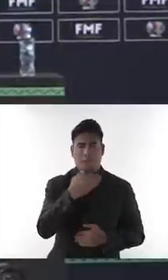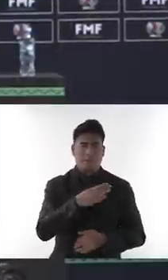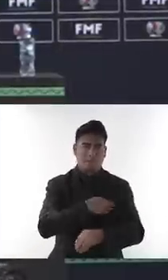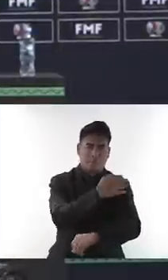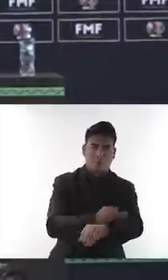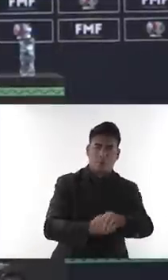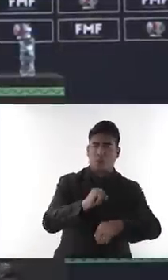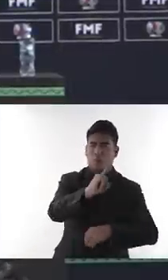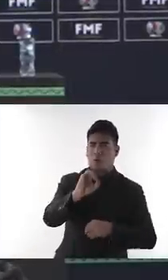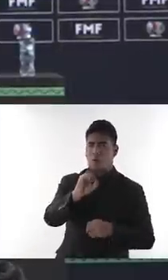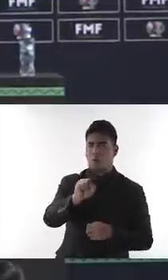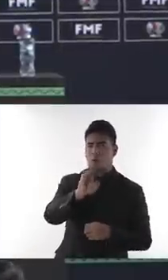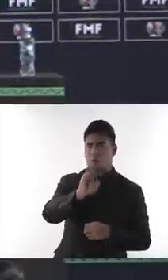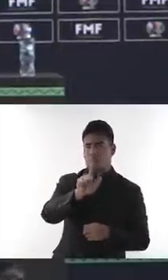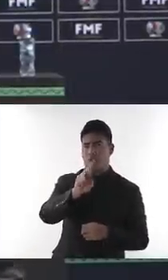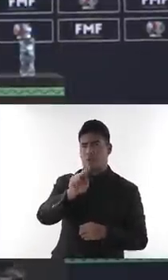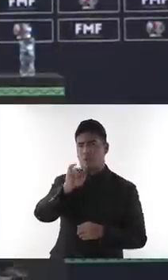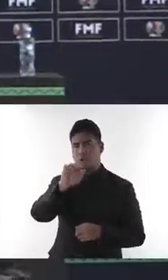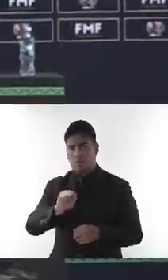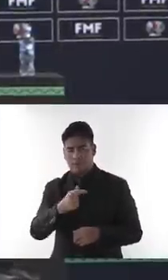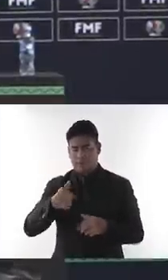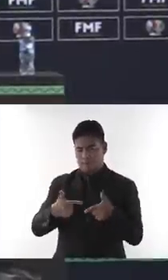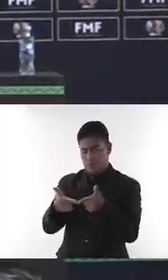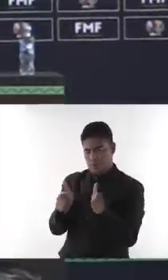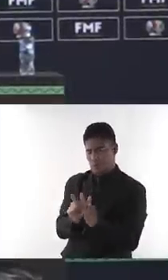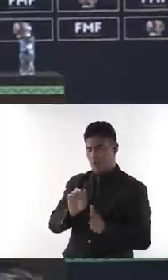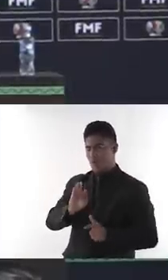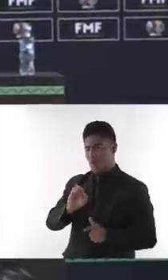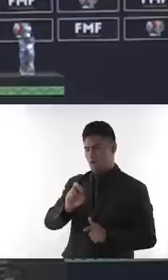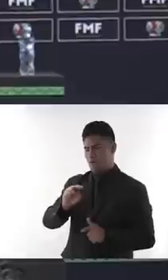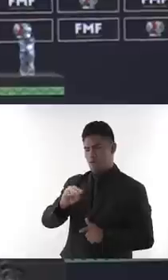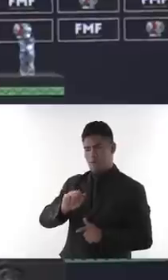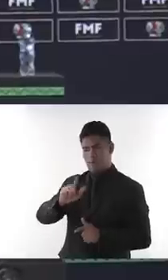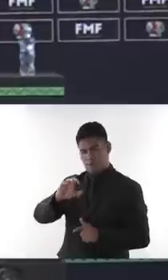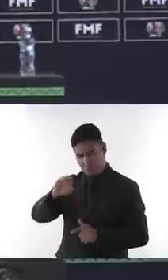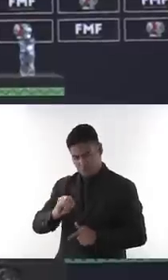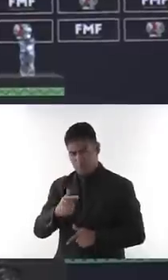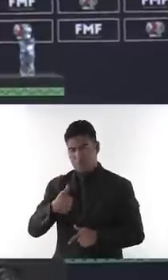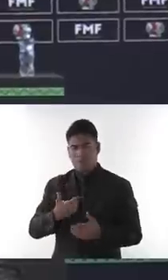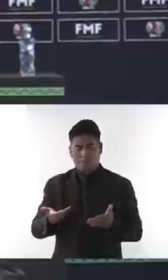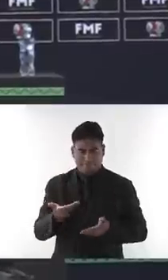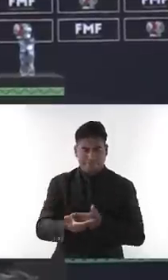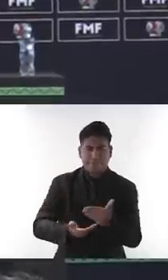de Grupo Fórmula. Para Mikel Arriola, para John de Luisa,